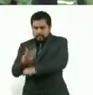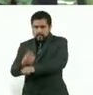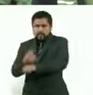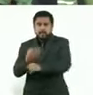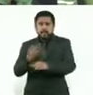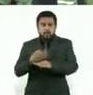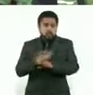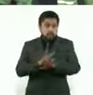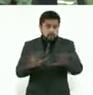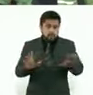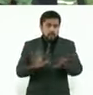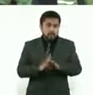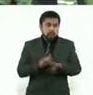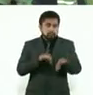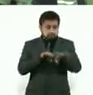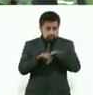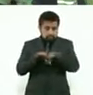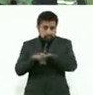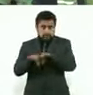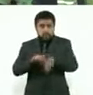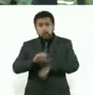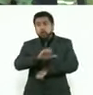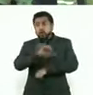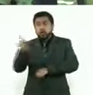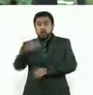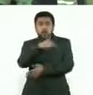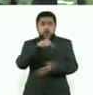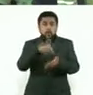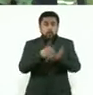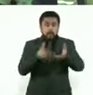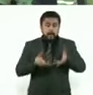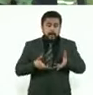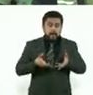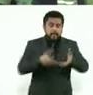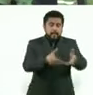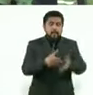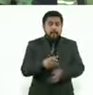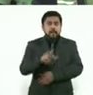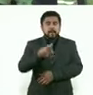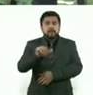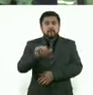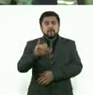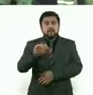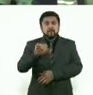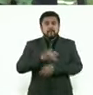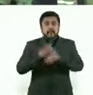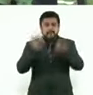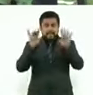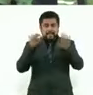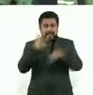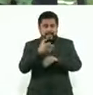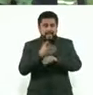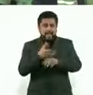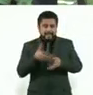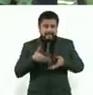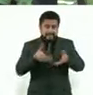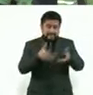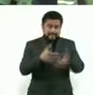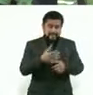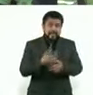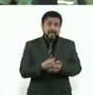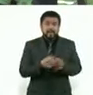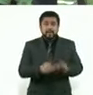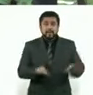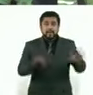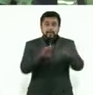este momento. Y por otro lado, Paseo de la Reforma, que también ya requería un mantenimiento importante